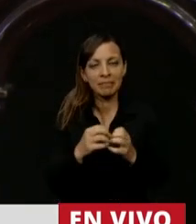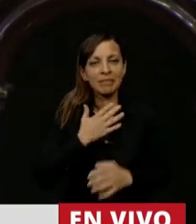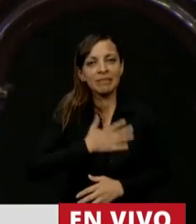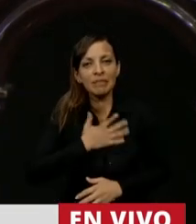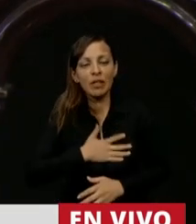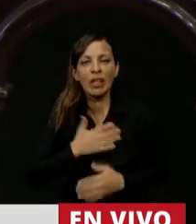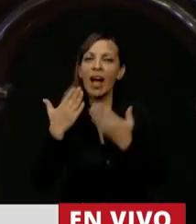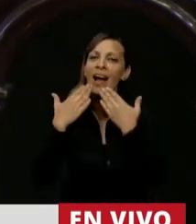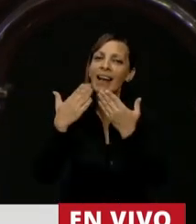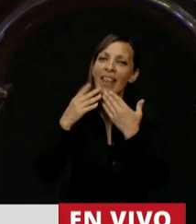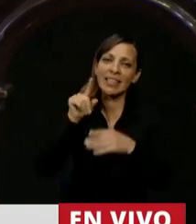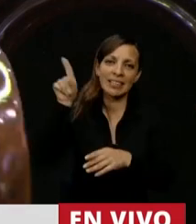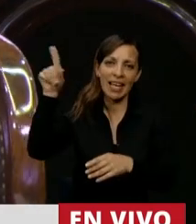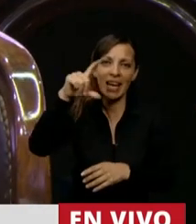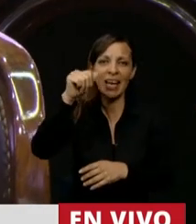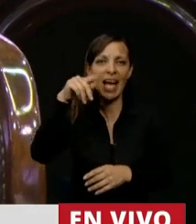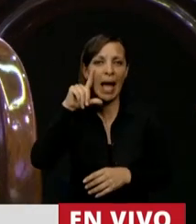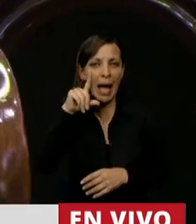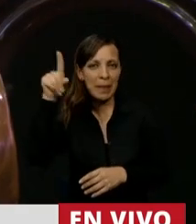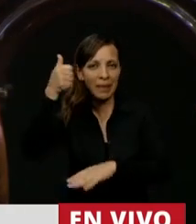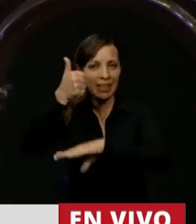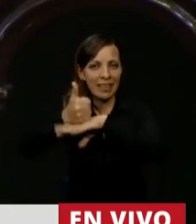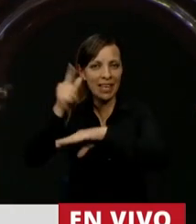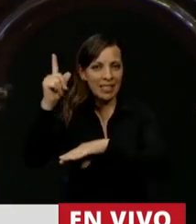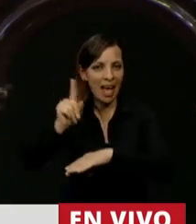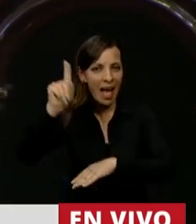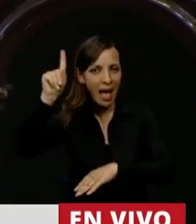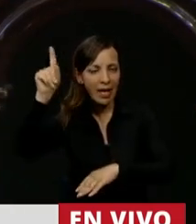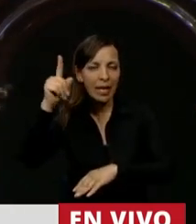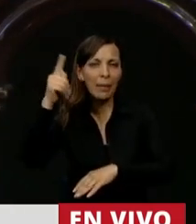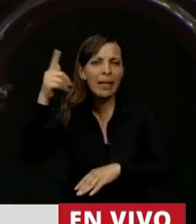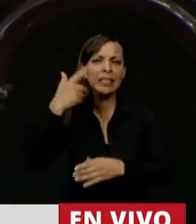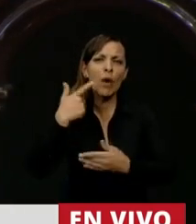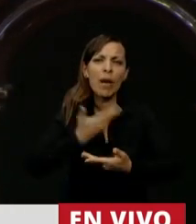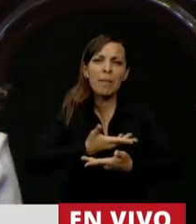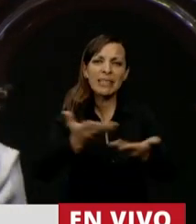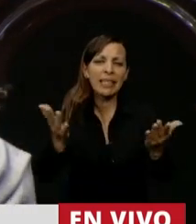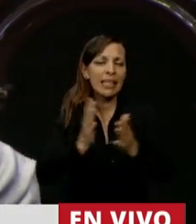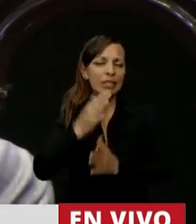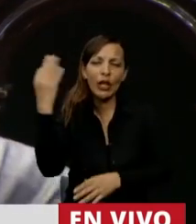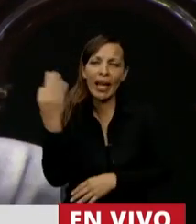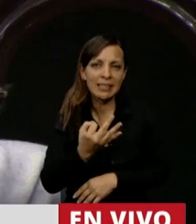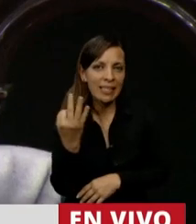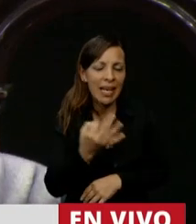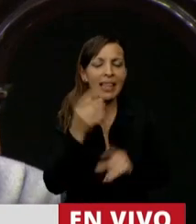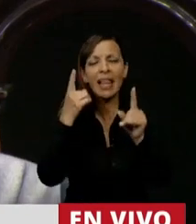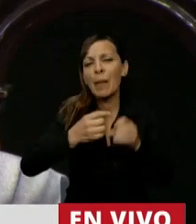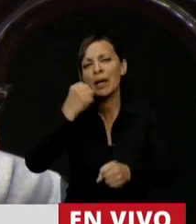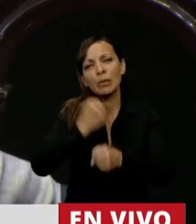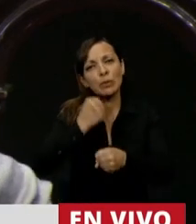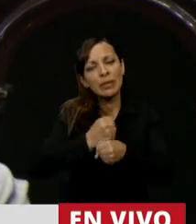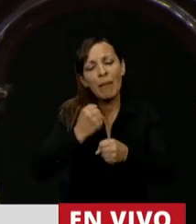y agradecerle a Cami Crescimbeni, que está allá atrás, que hizo no solo una presentación excelente, sino un